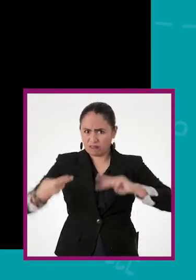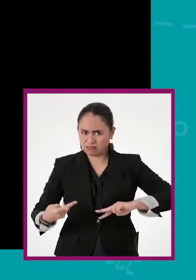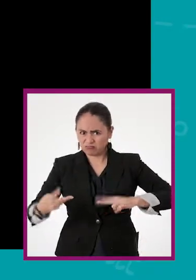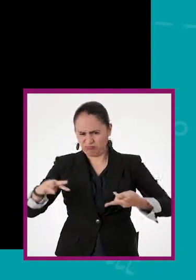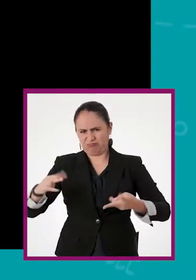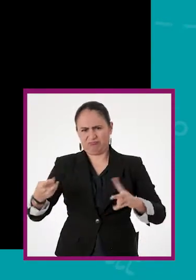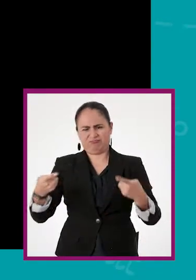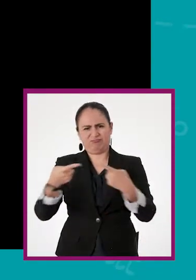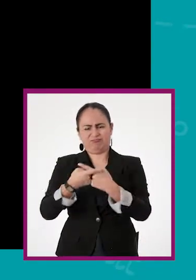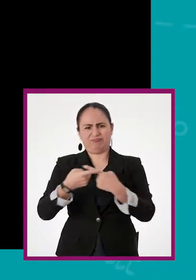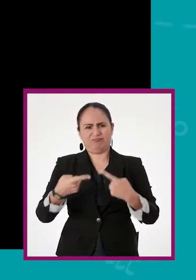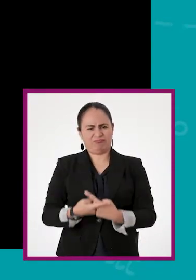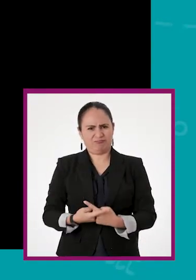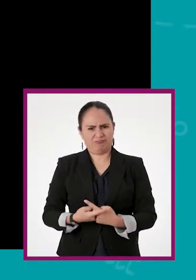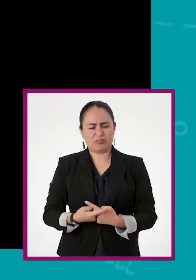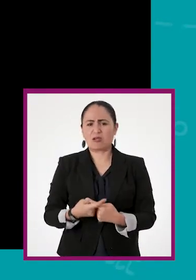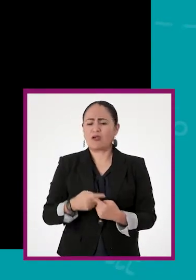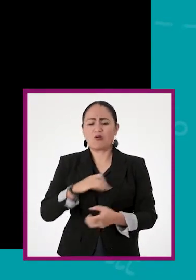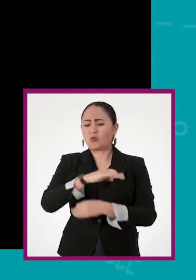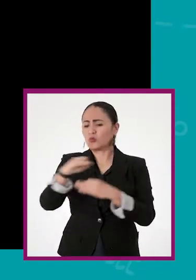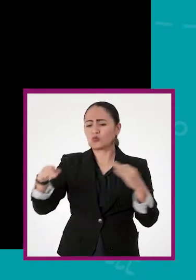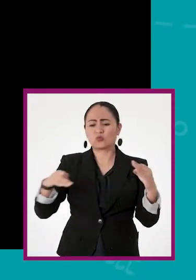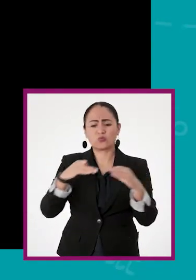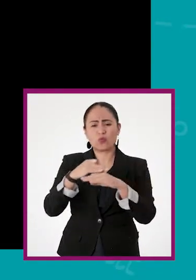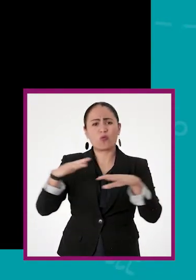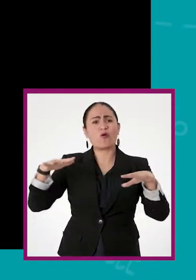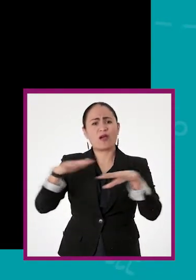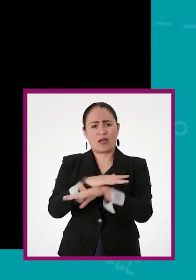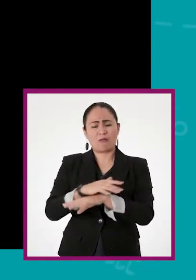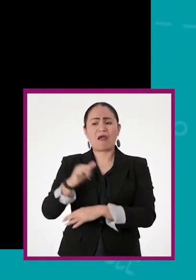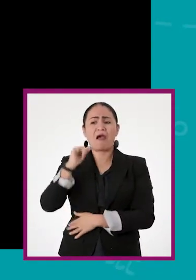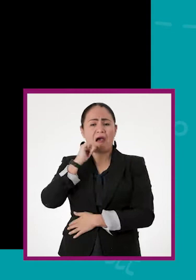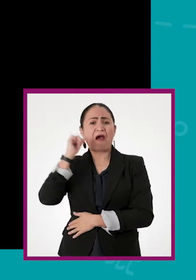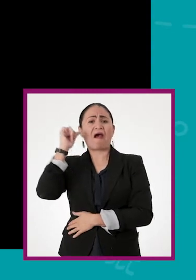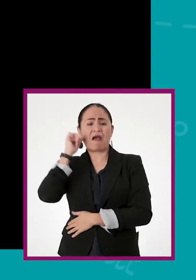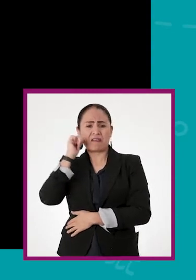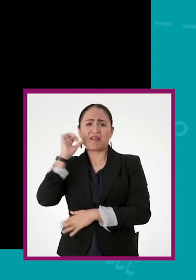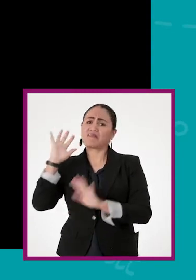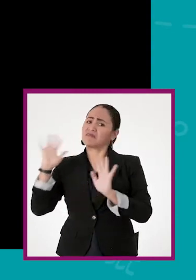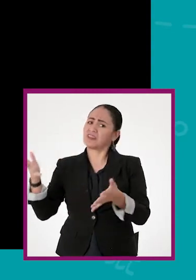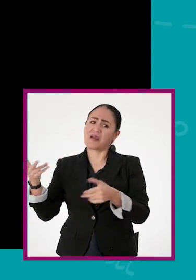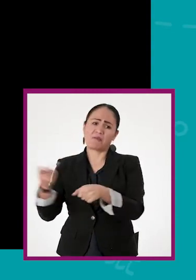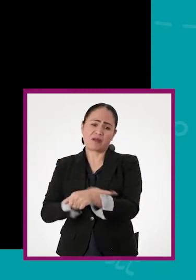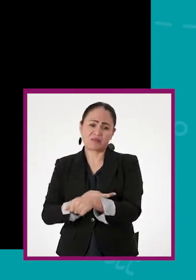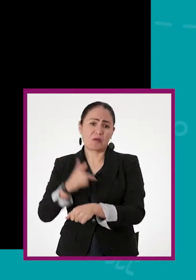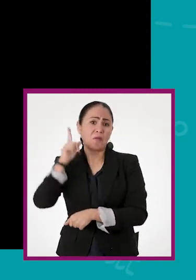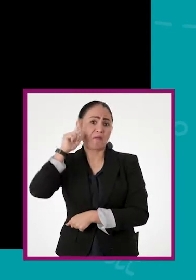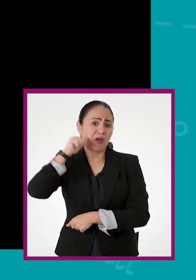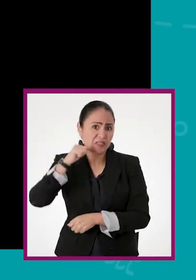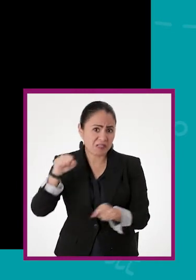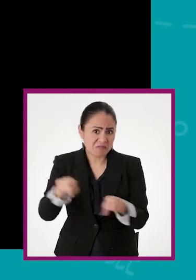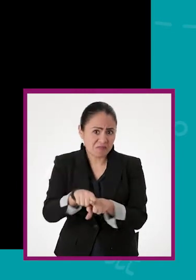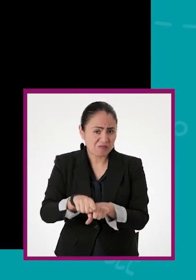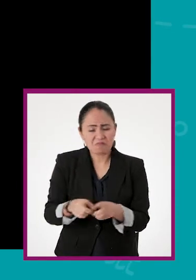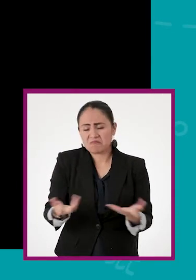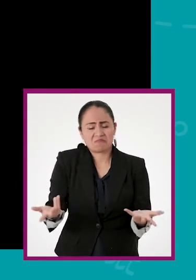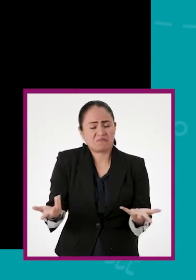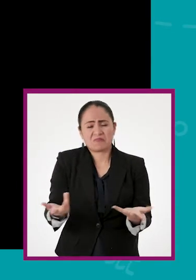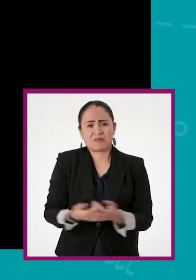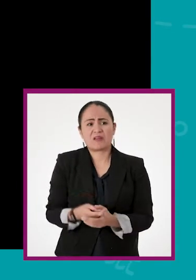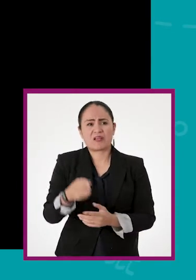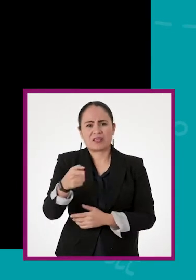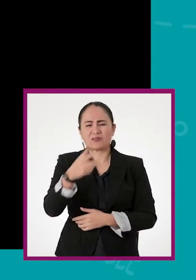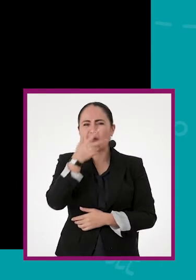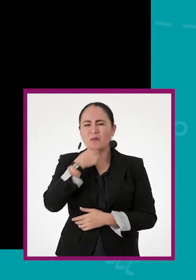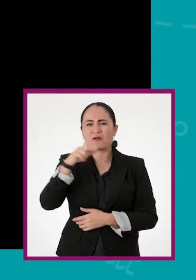otra infinidad de cosas, sino porque todo cambia y lo que ayer fue no es hoy ni será mañana.